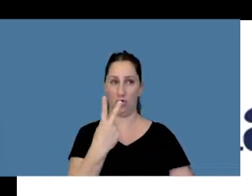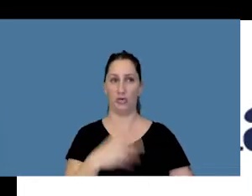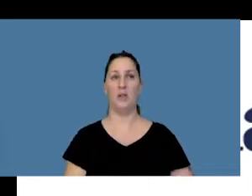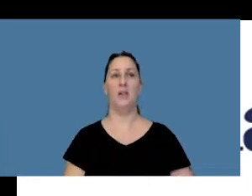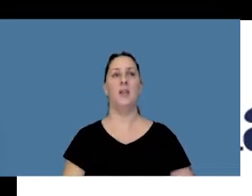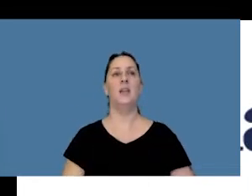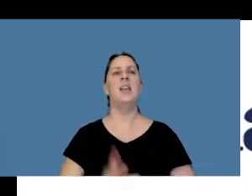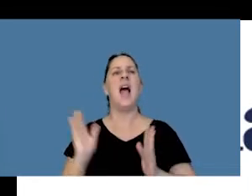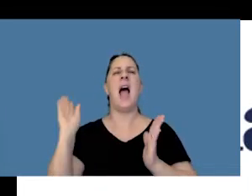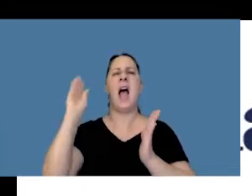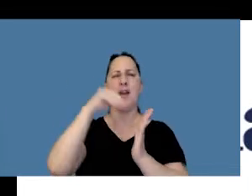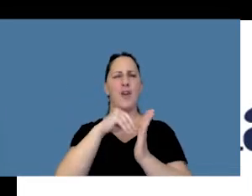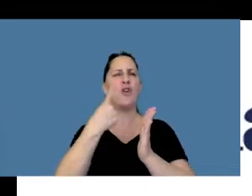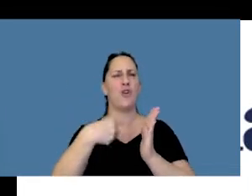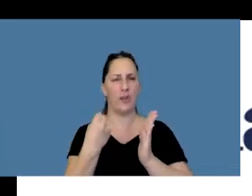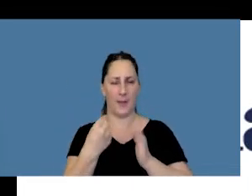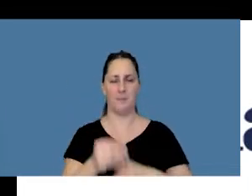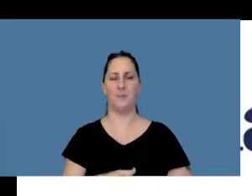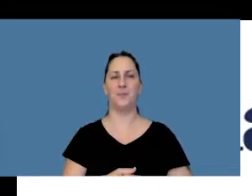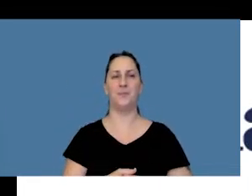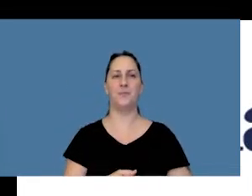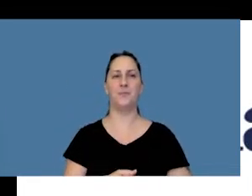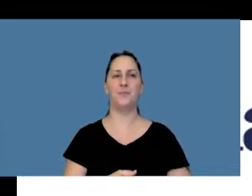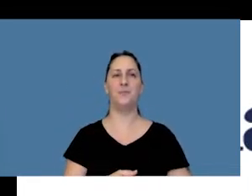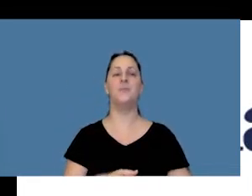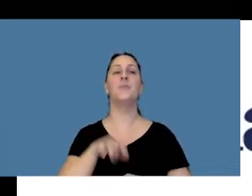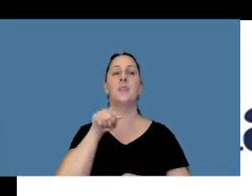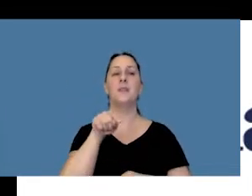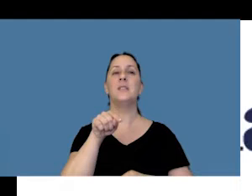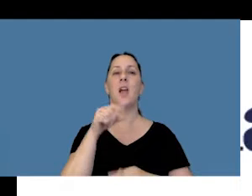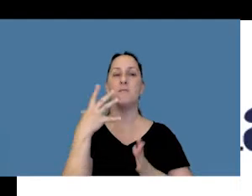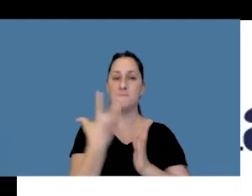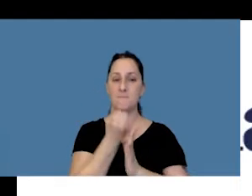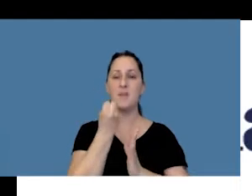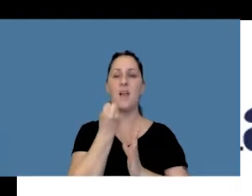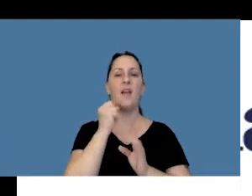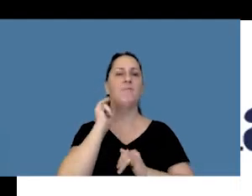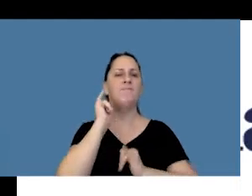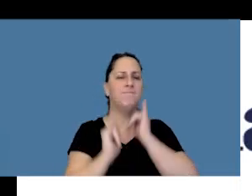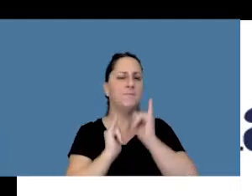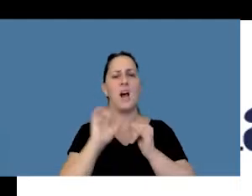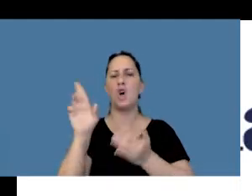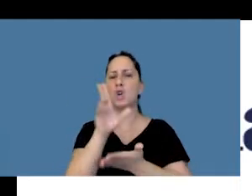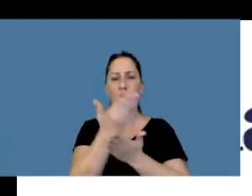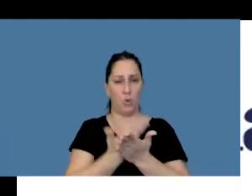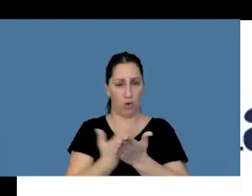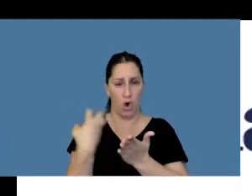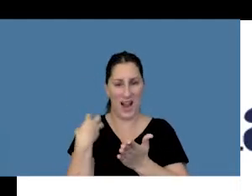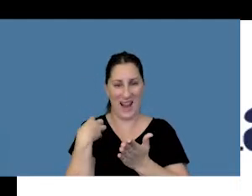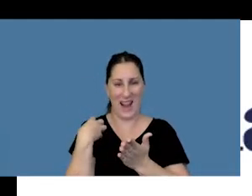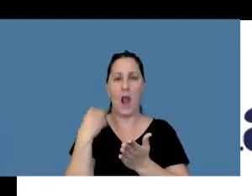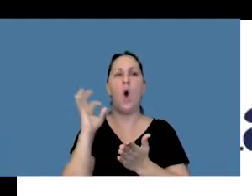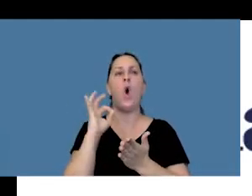¿qué agregó? Agregó como alcance no solamente la definición de una resolución general o